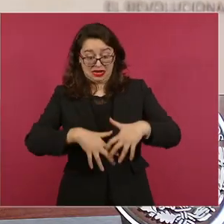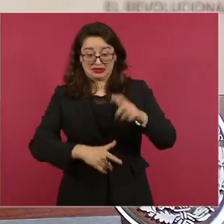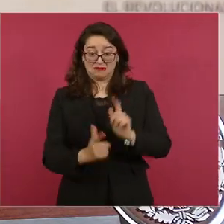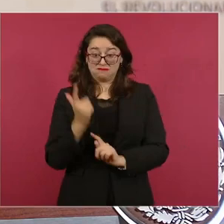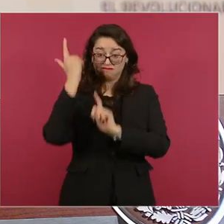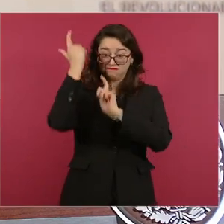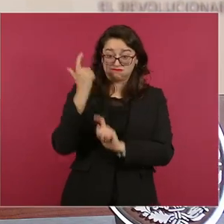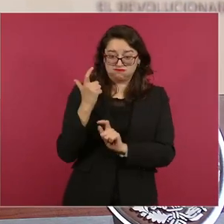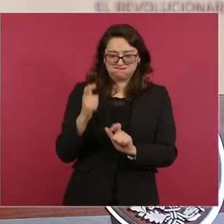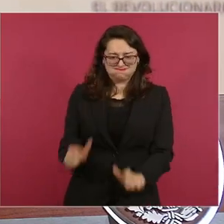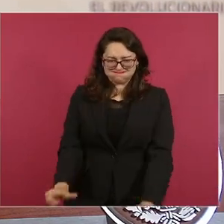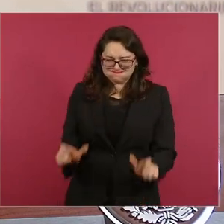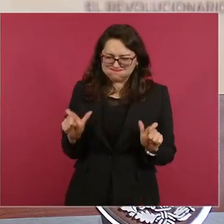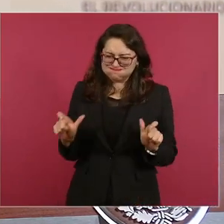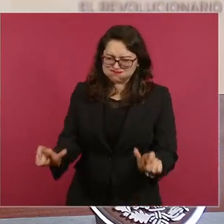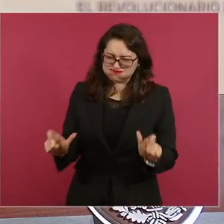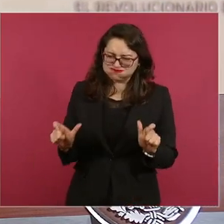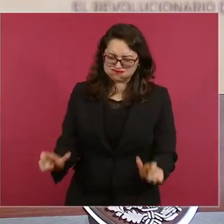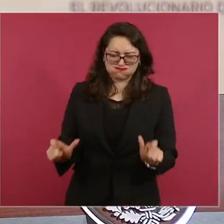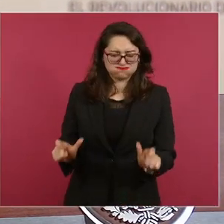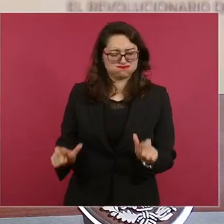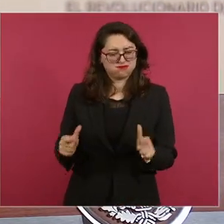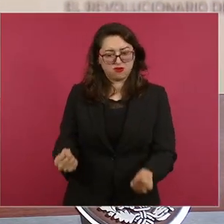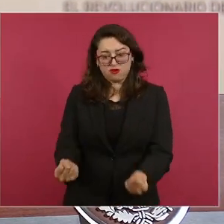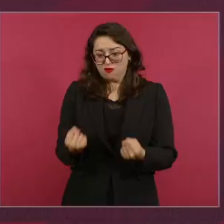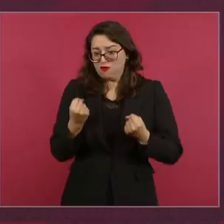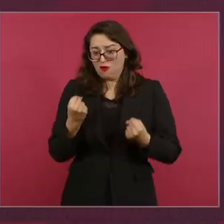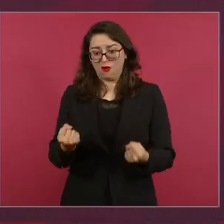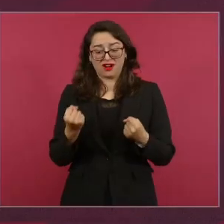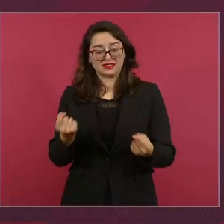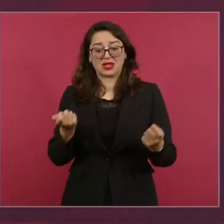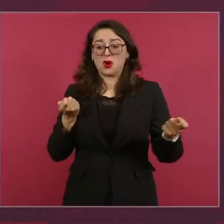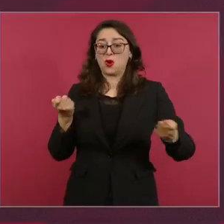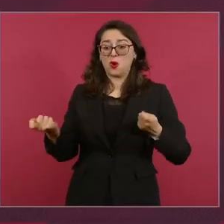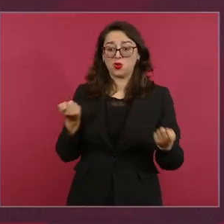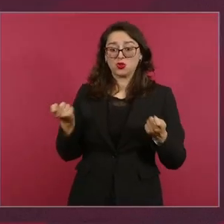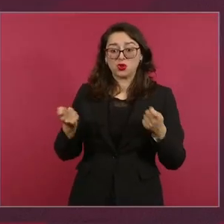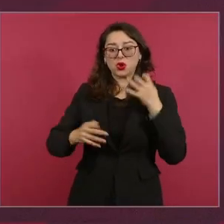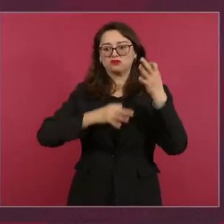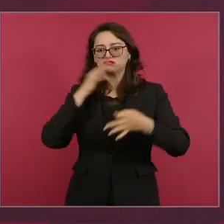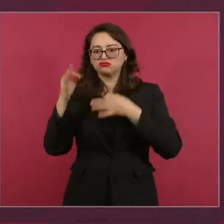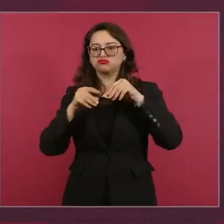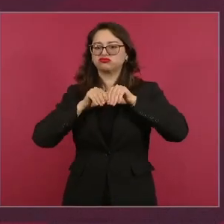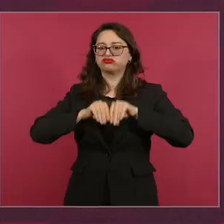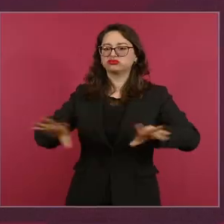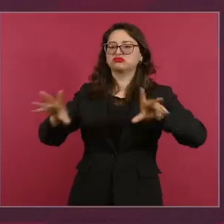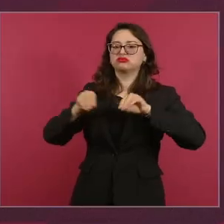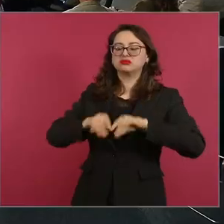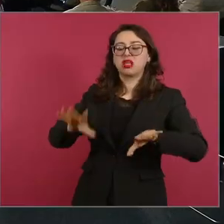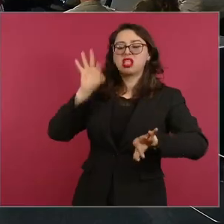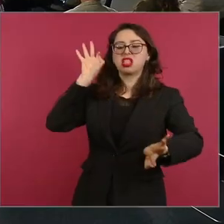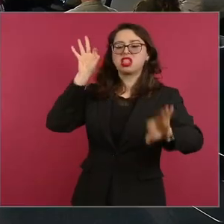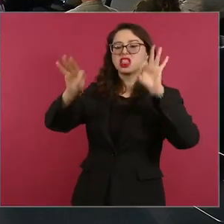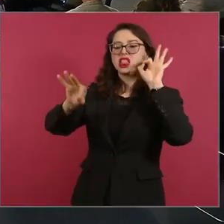muchísimo dinero y maneja también mucha publicidad.